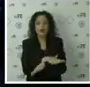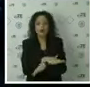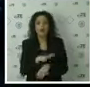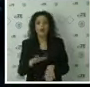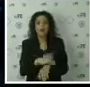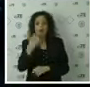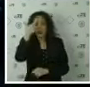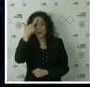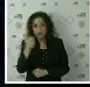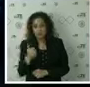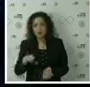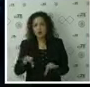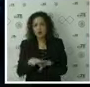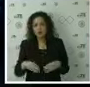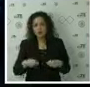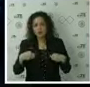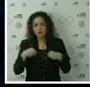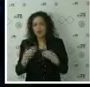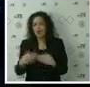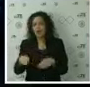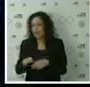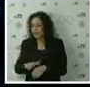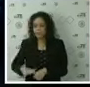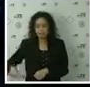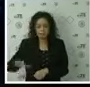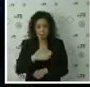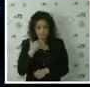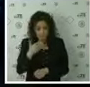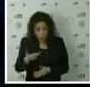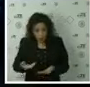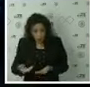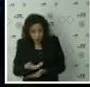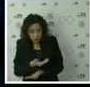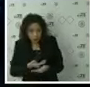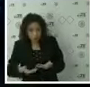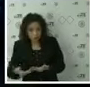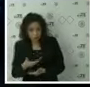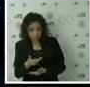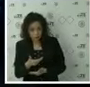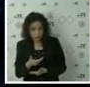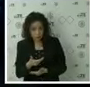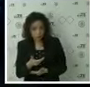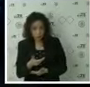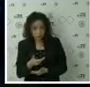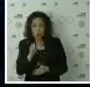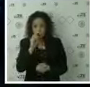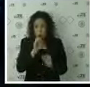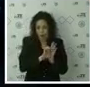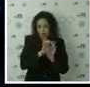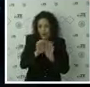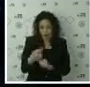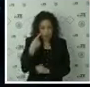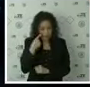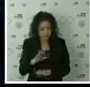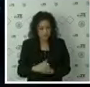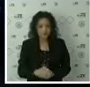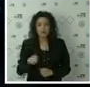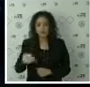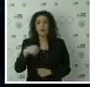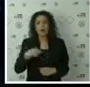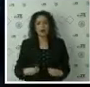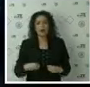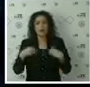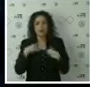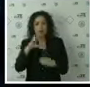viva y al nivel de comunicación que se tenga en la familia. Por ejemplo, no es lo mismo vivir en una colonia segura y